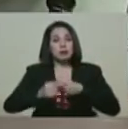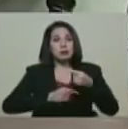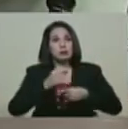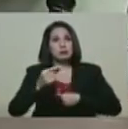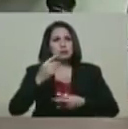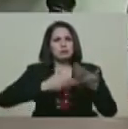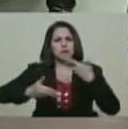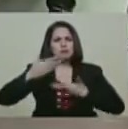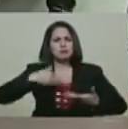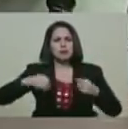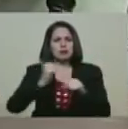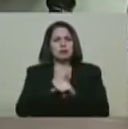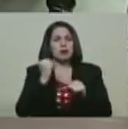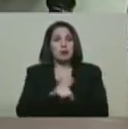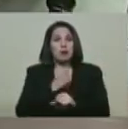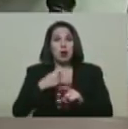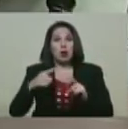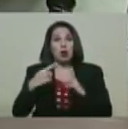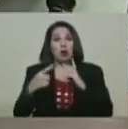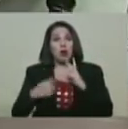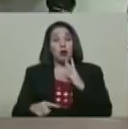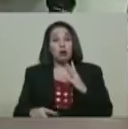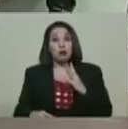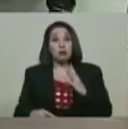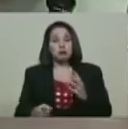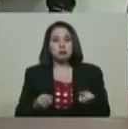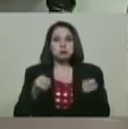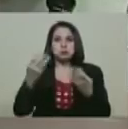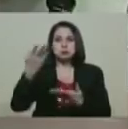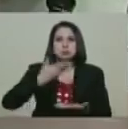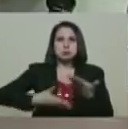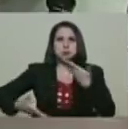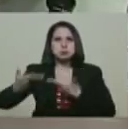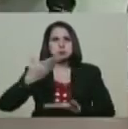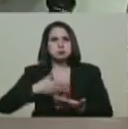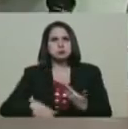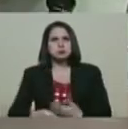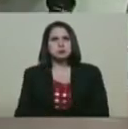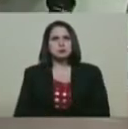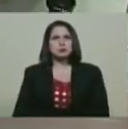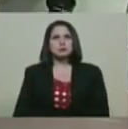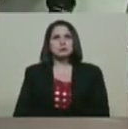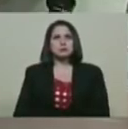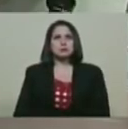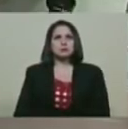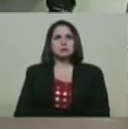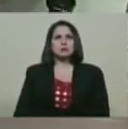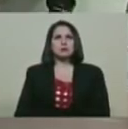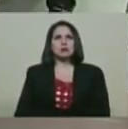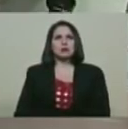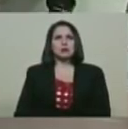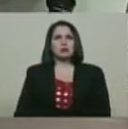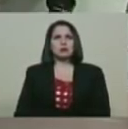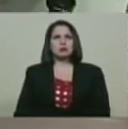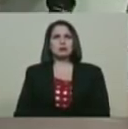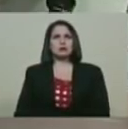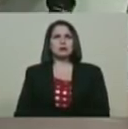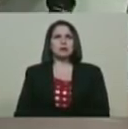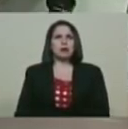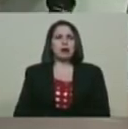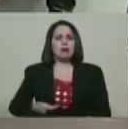importaciones, recibirán condiciones favorables para desgravámenes,